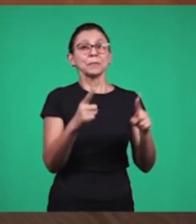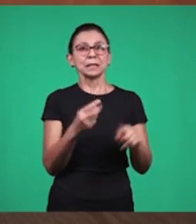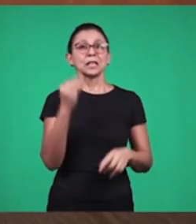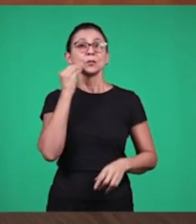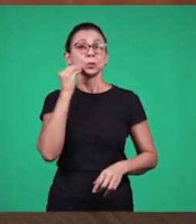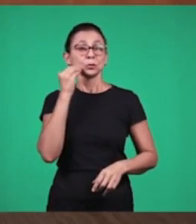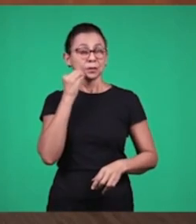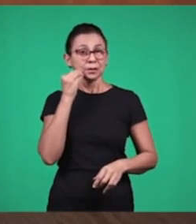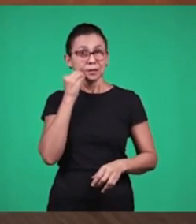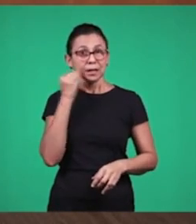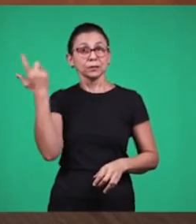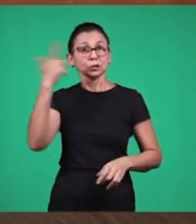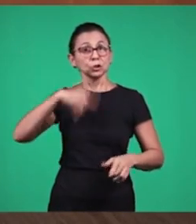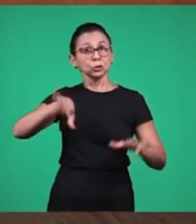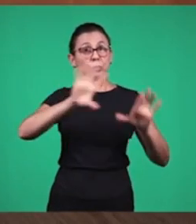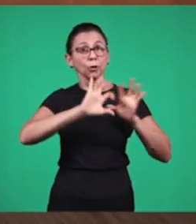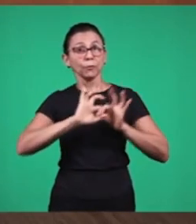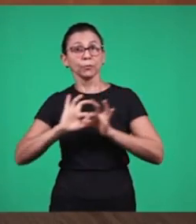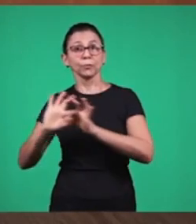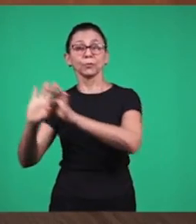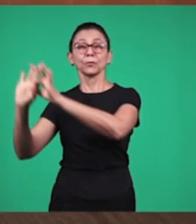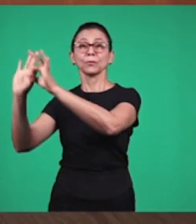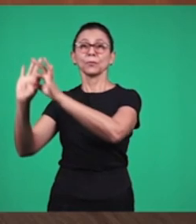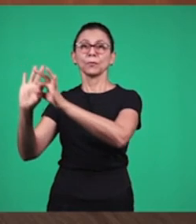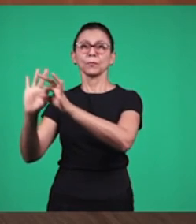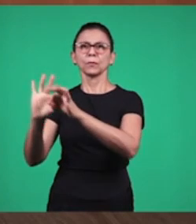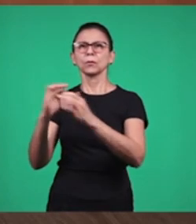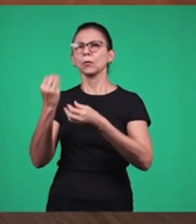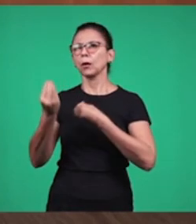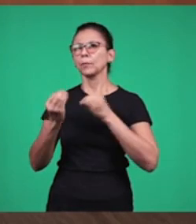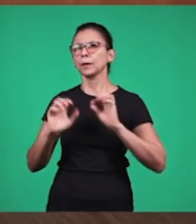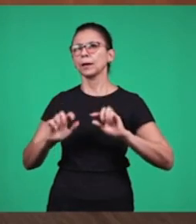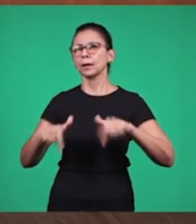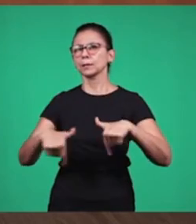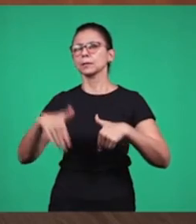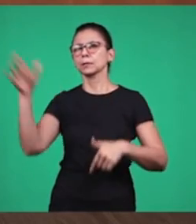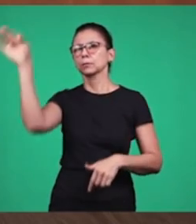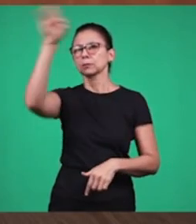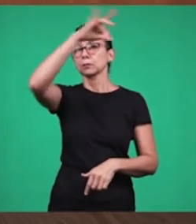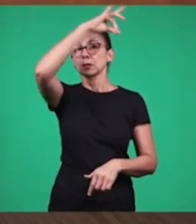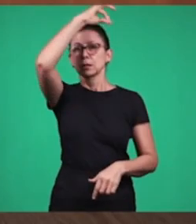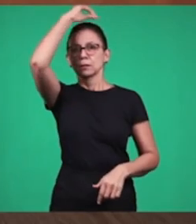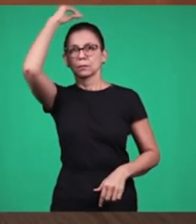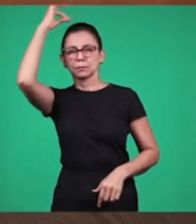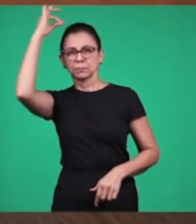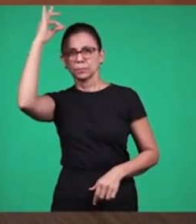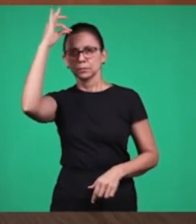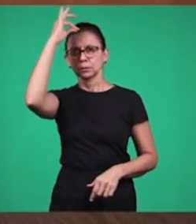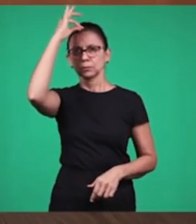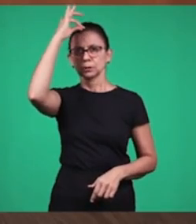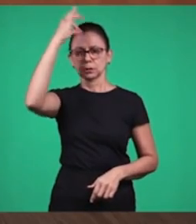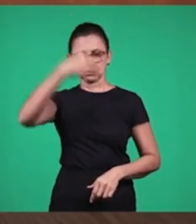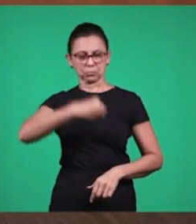encontrado en este momento a través de la operación del Espíritu Santo,